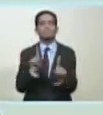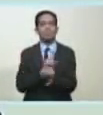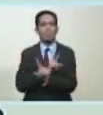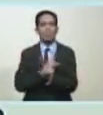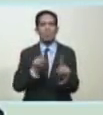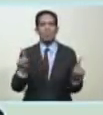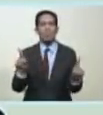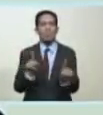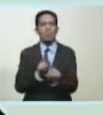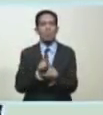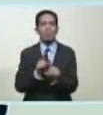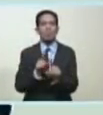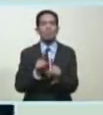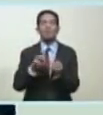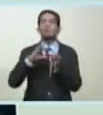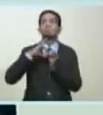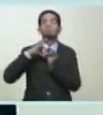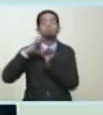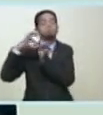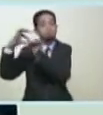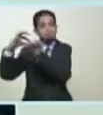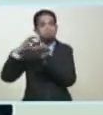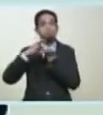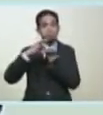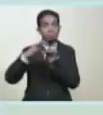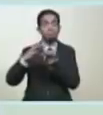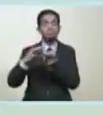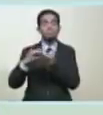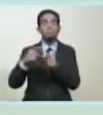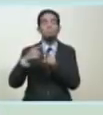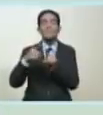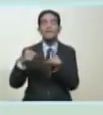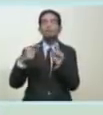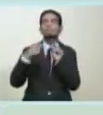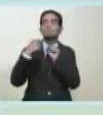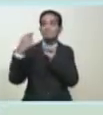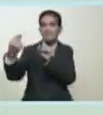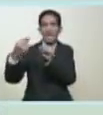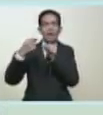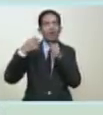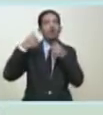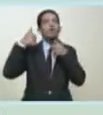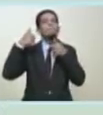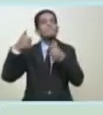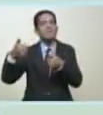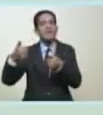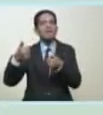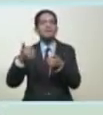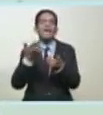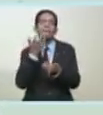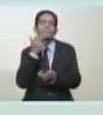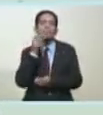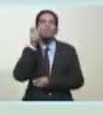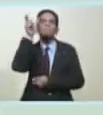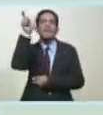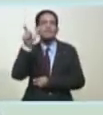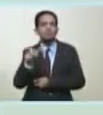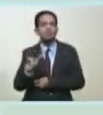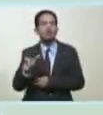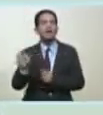Relaciones con la sociedad estadounidense hay que seguir cultivando, compañeros, con artistas, intelectuales,